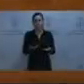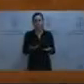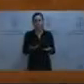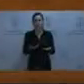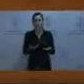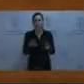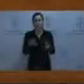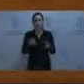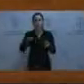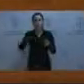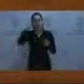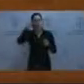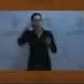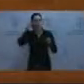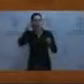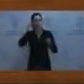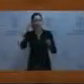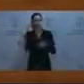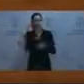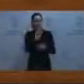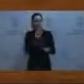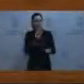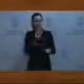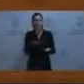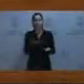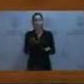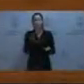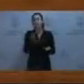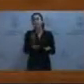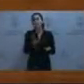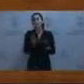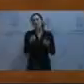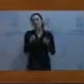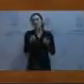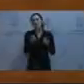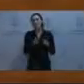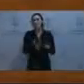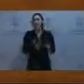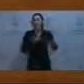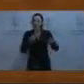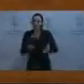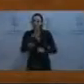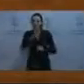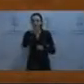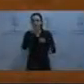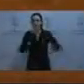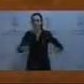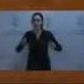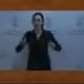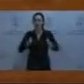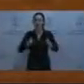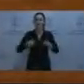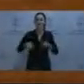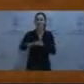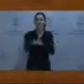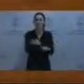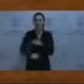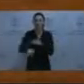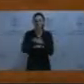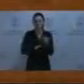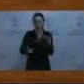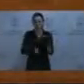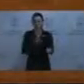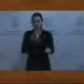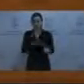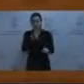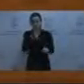sentido común. Y creo que, además, tenemos una deuda con el municipio de Carreño y con los vecinos de Perlora. Creo que la tienen ustedes y que la tiene este Parlamento, ¿no?, que al